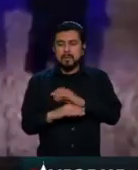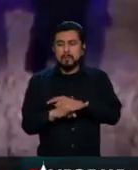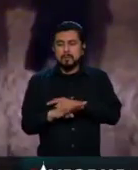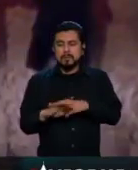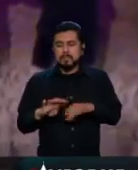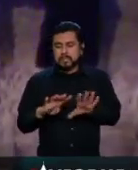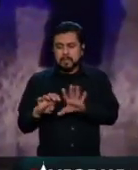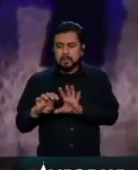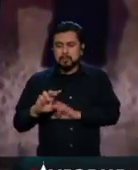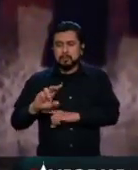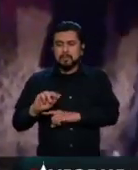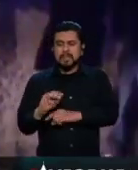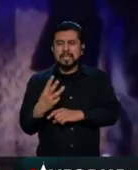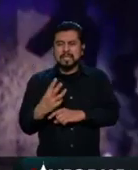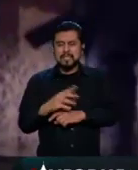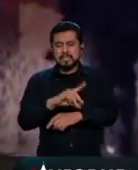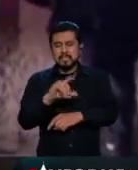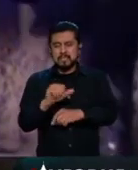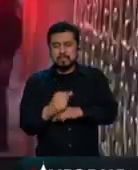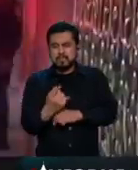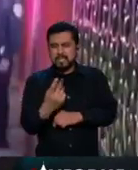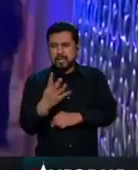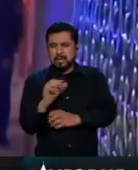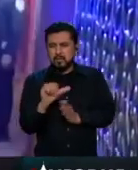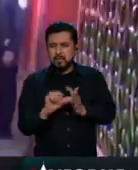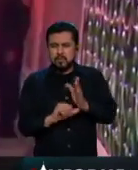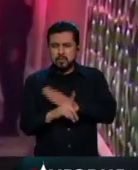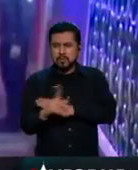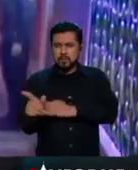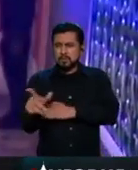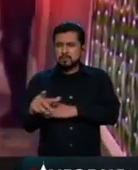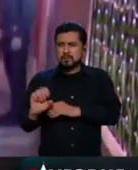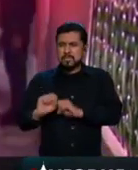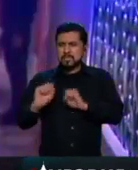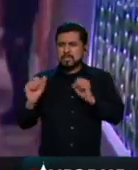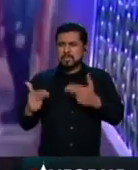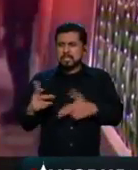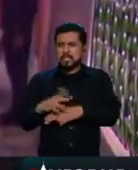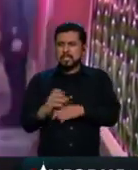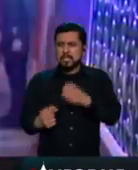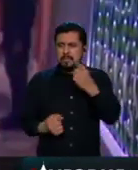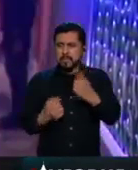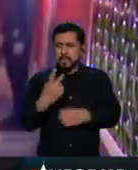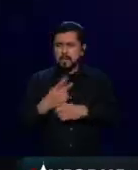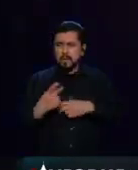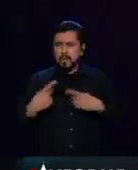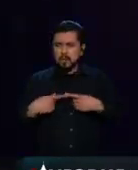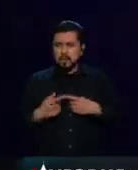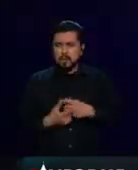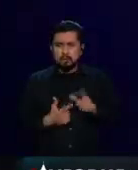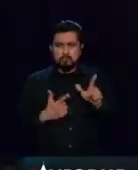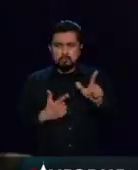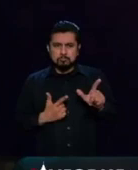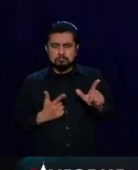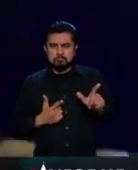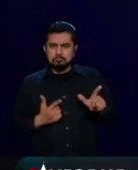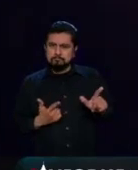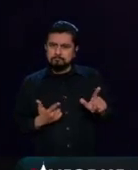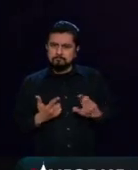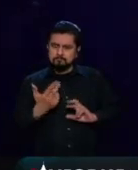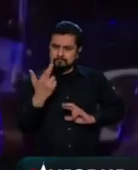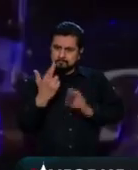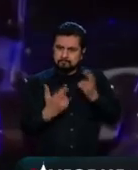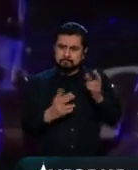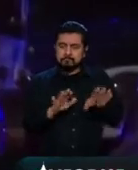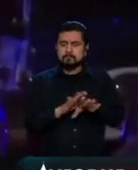el levantamiento armado en Chiapas, donde había muchos catequistas, y se le acusa a Samuel Ruiz de ser el instigador. Lo que quiero decir con